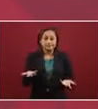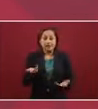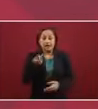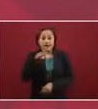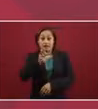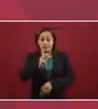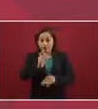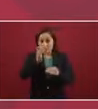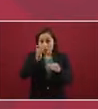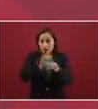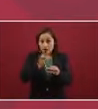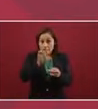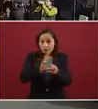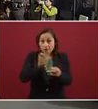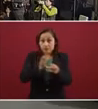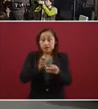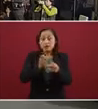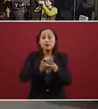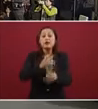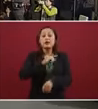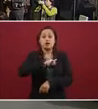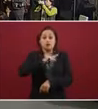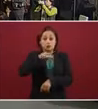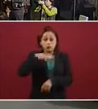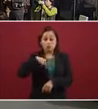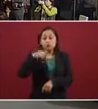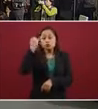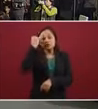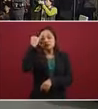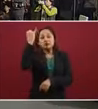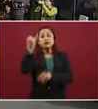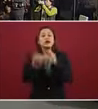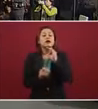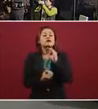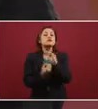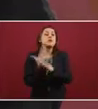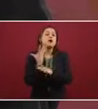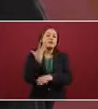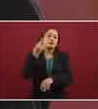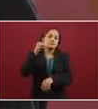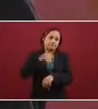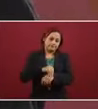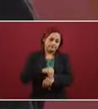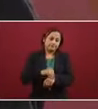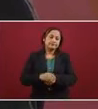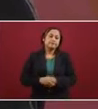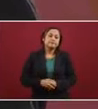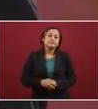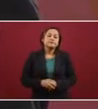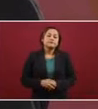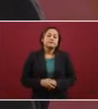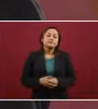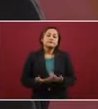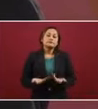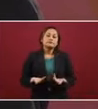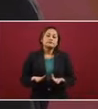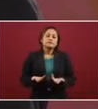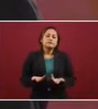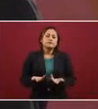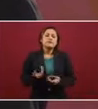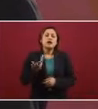política que estamos llevando a cabo. Y cuando se hablaba